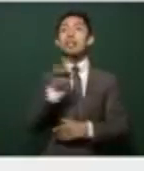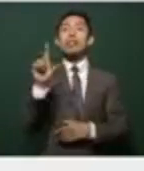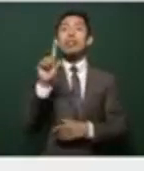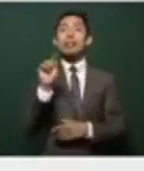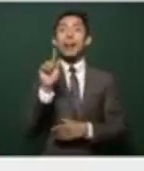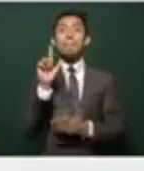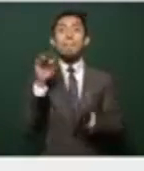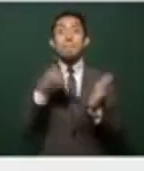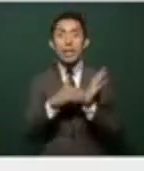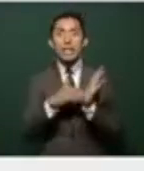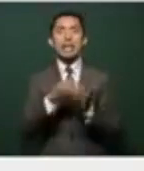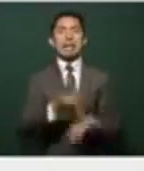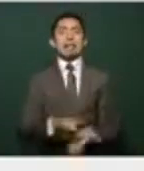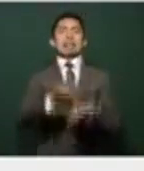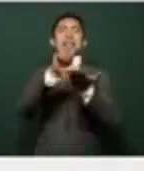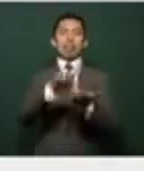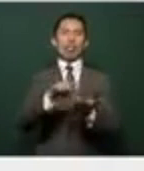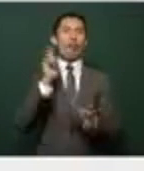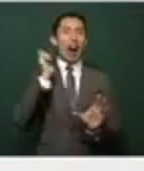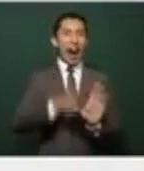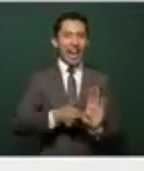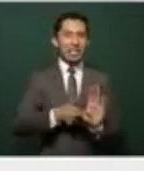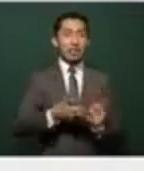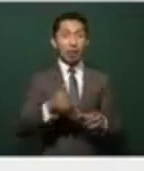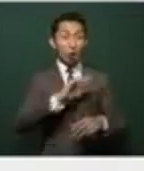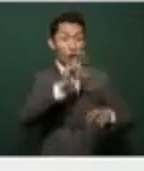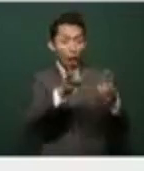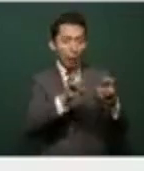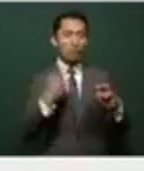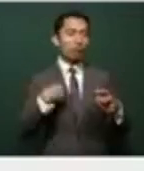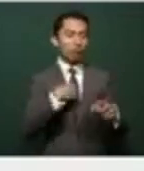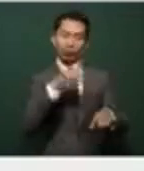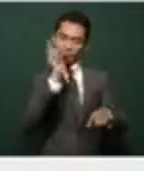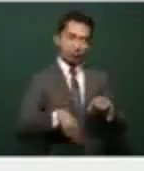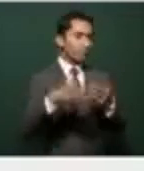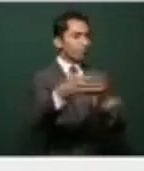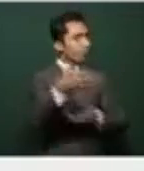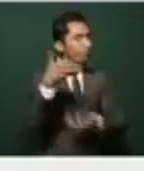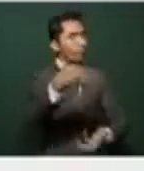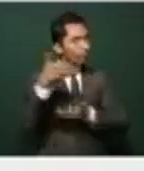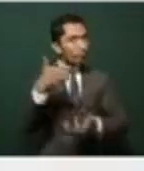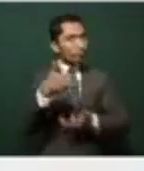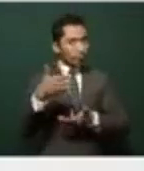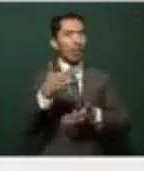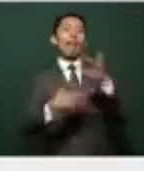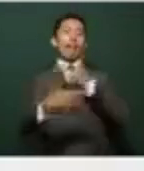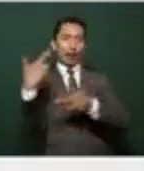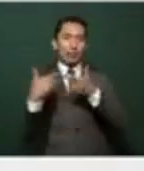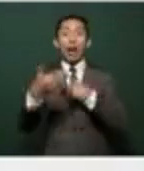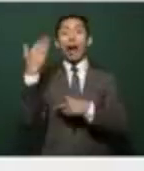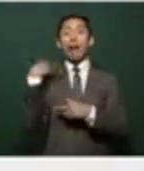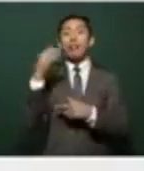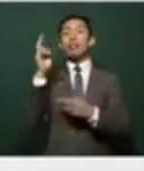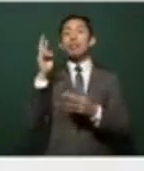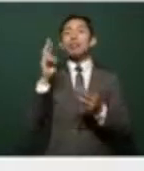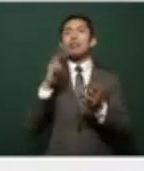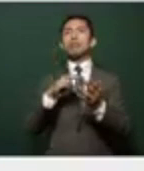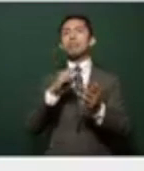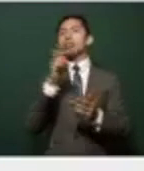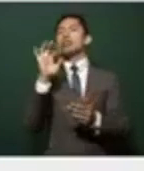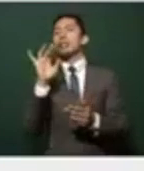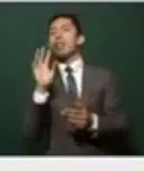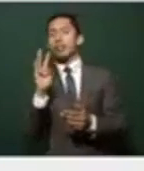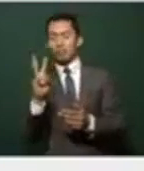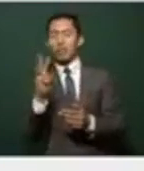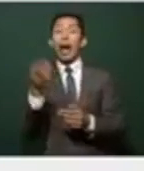4.170.000 litros, lo cual refleja una buena parte del esfuerzo. Las intervenciones hechas por Hidalgo en el 16 eran 153, el año